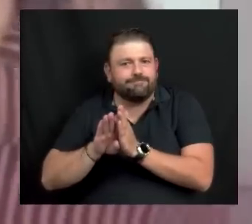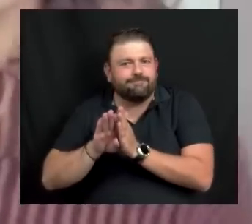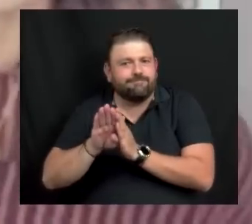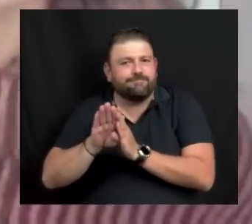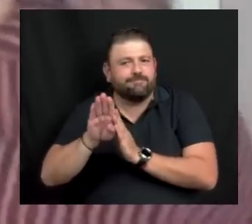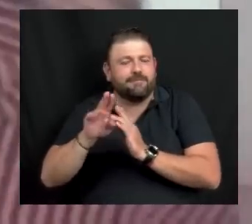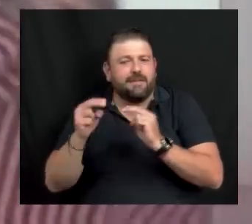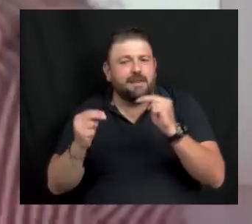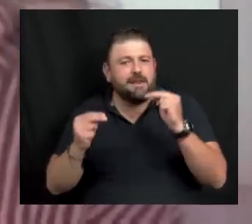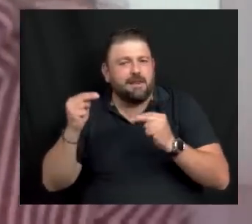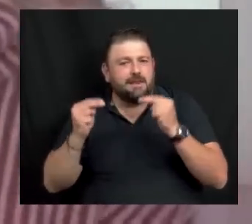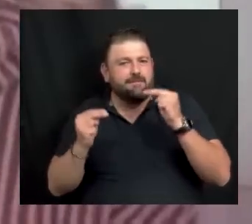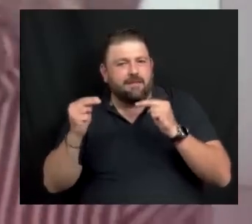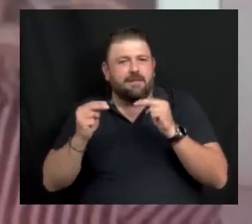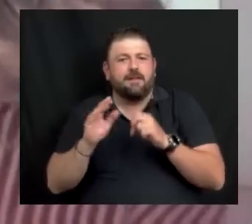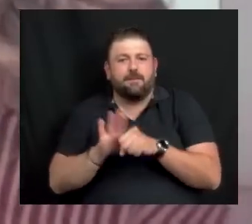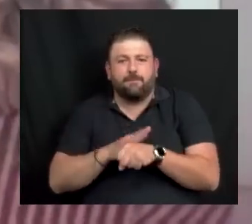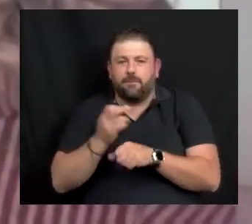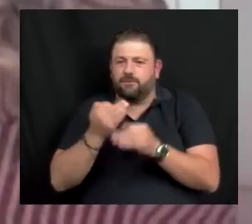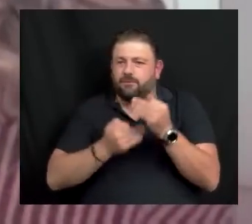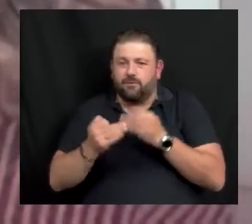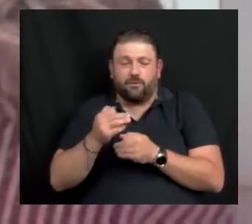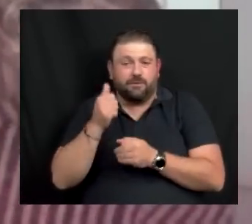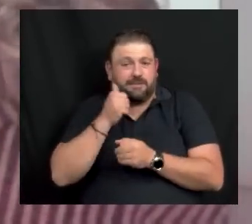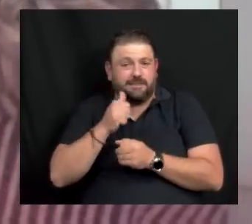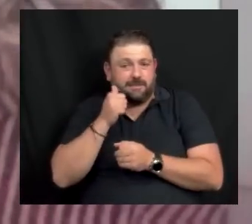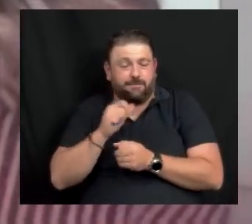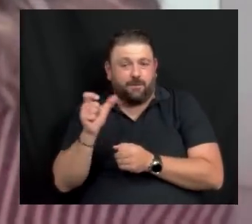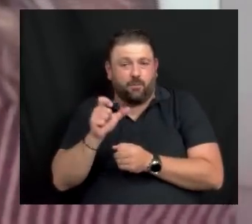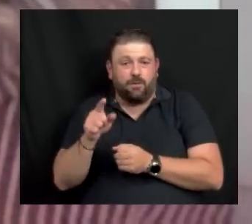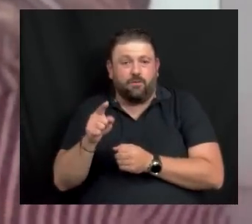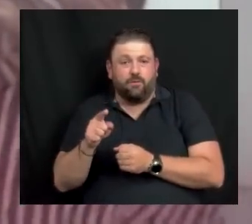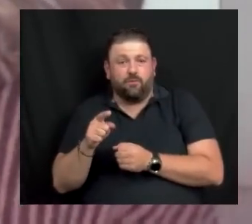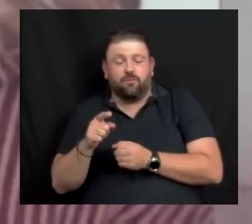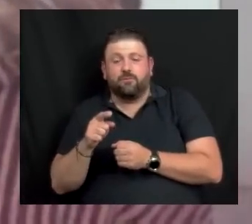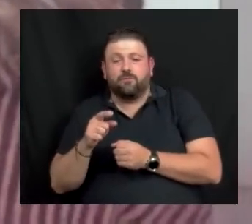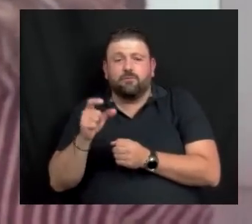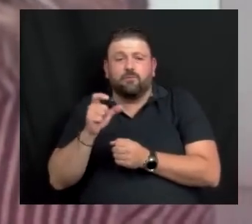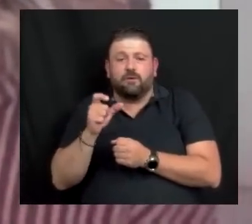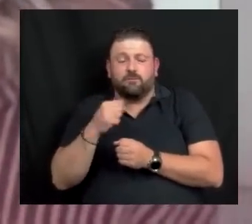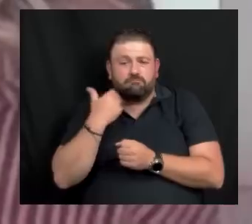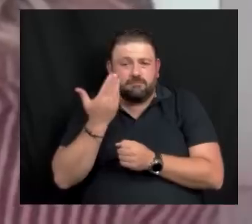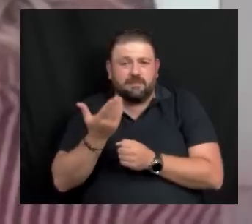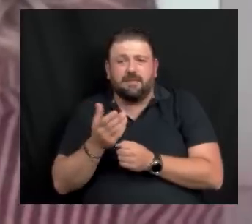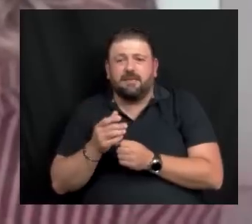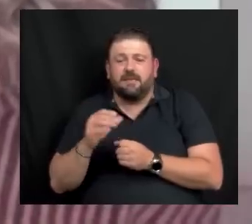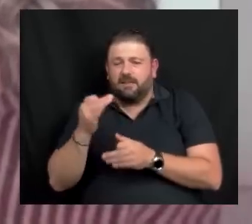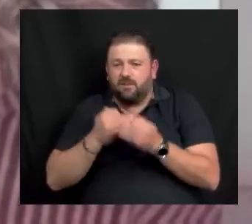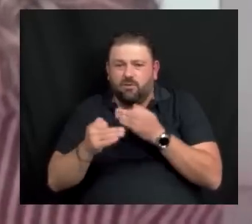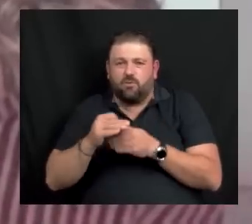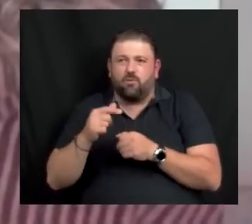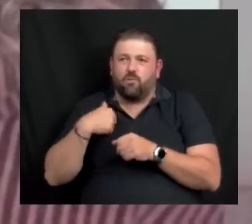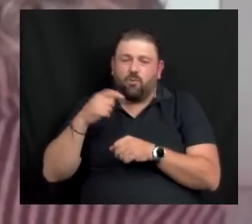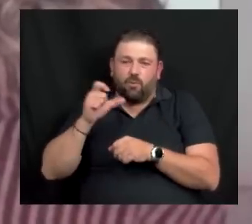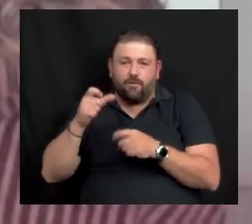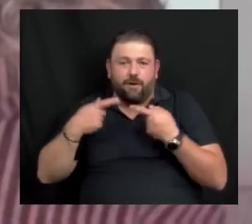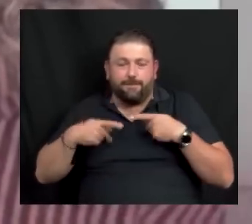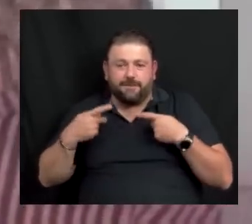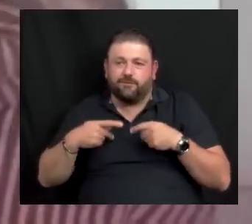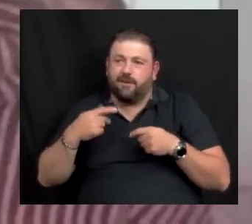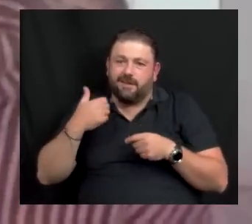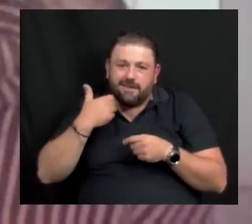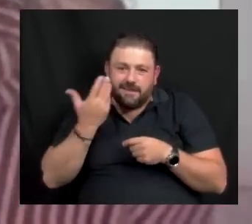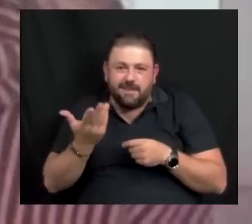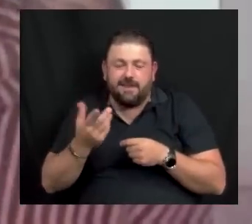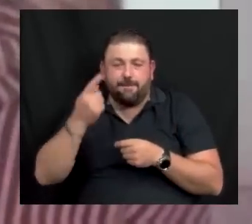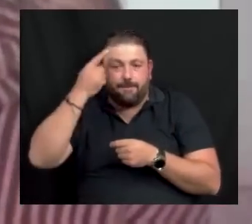manejas en una junta, entonces habrá esas distracciones que lo muevan porque no hay algo que lo llame, que lo jale en la visión que él